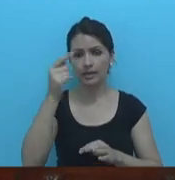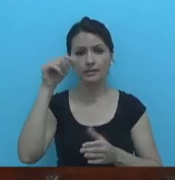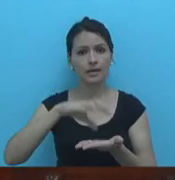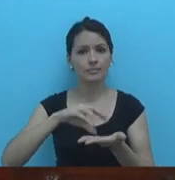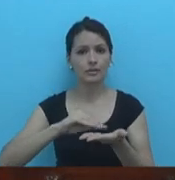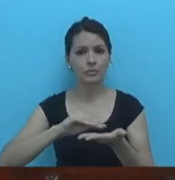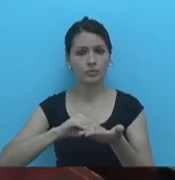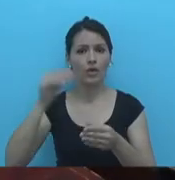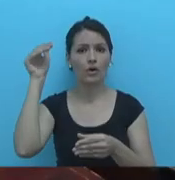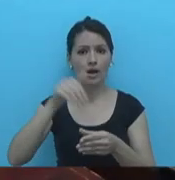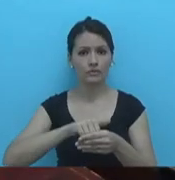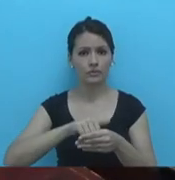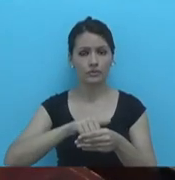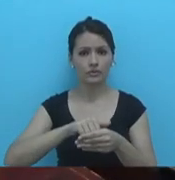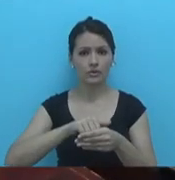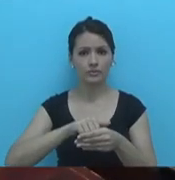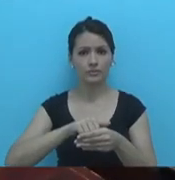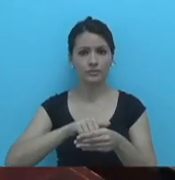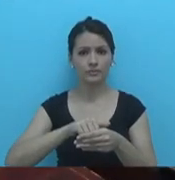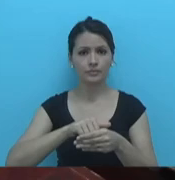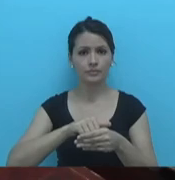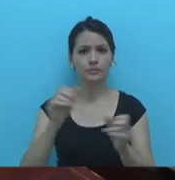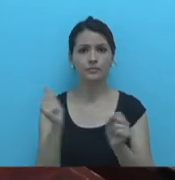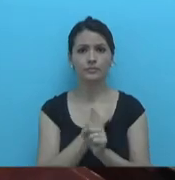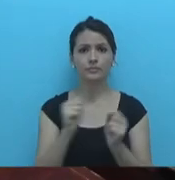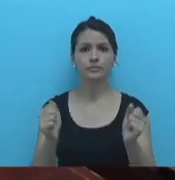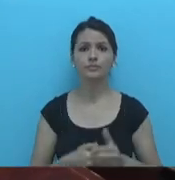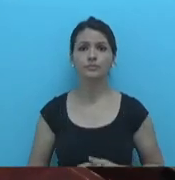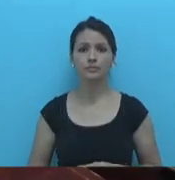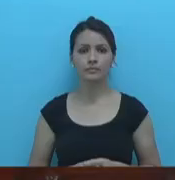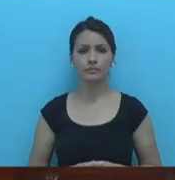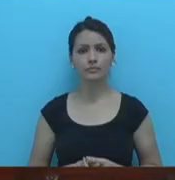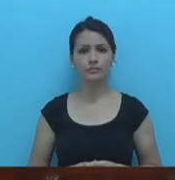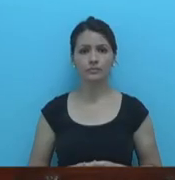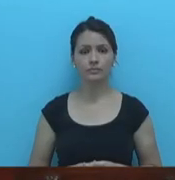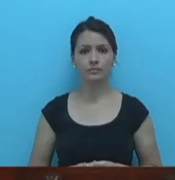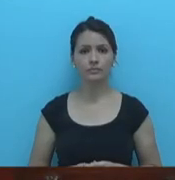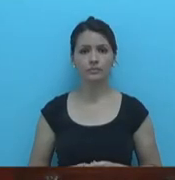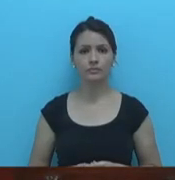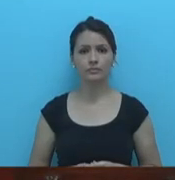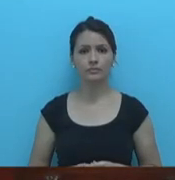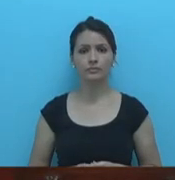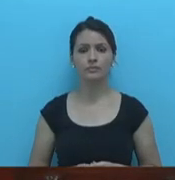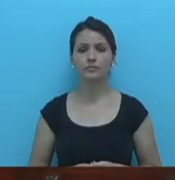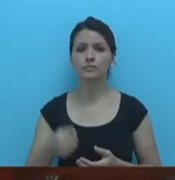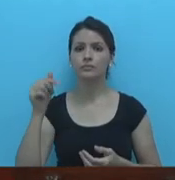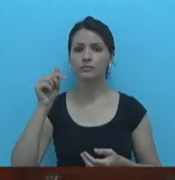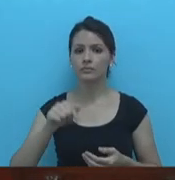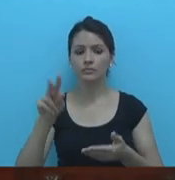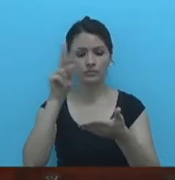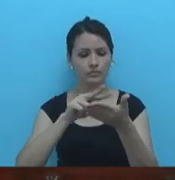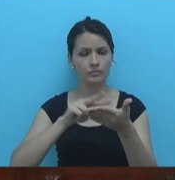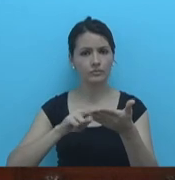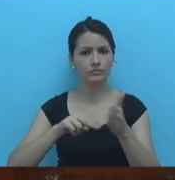Diputados. A votación el tratamiento sobre tablas, aprobado. El proyecto, aprobado. De conformidad a lo resuelto por la Cámara en su oportunidad,